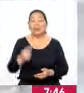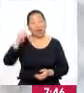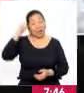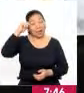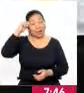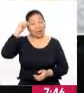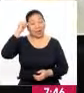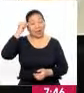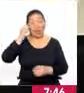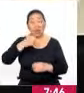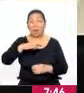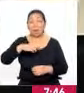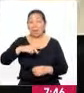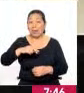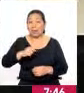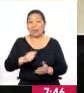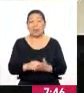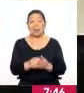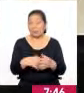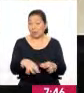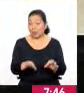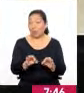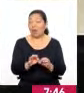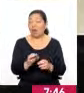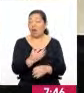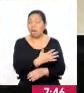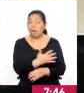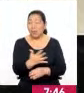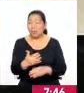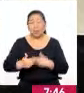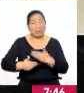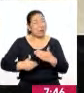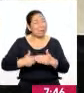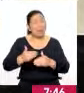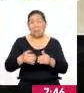estaba dando esta información importante. El tema de deforestación avanza cada vez más en Ucayali.